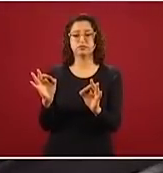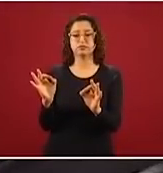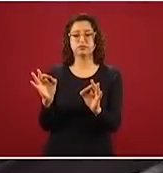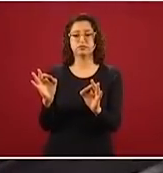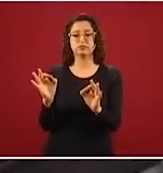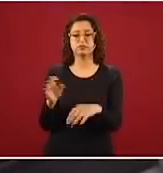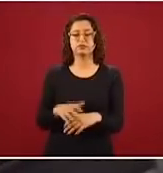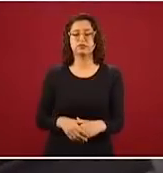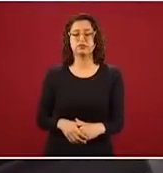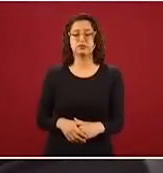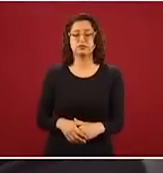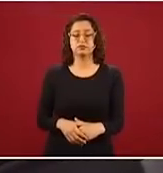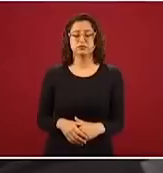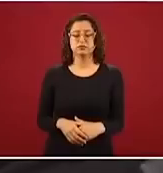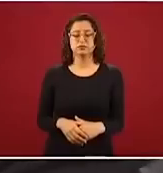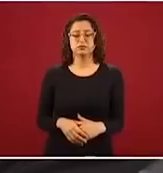actuara como